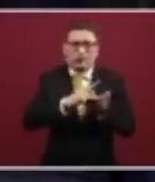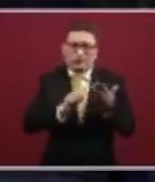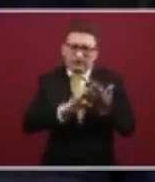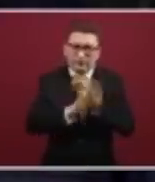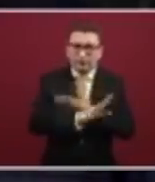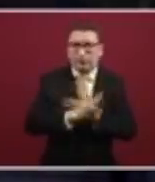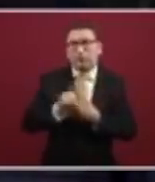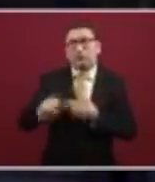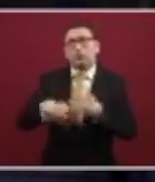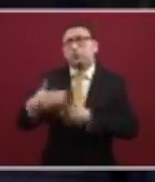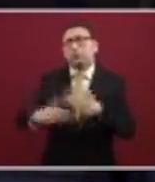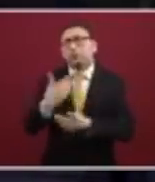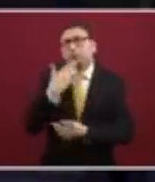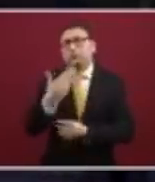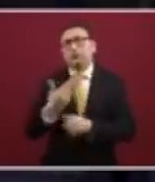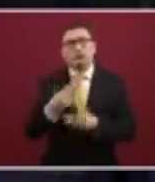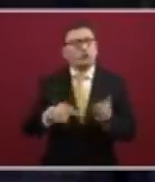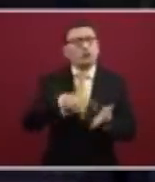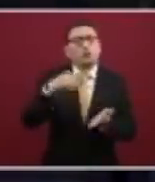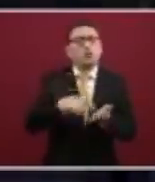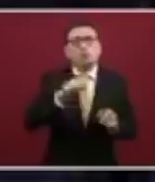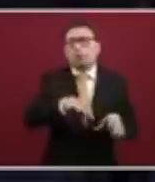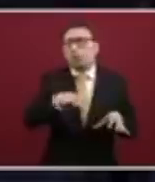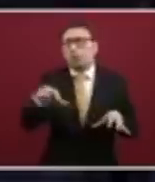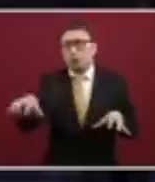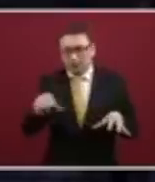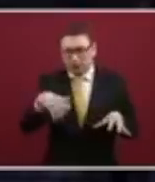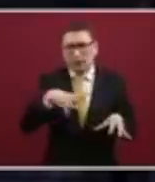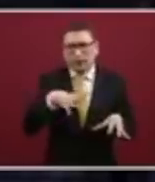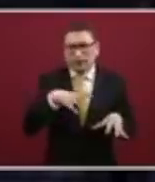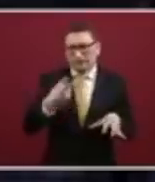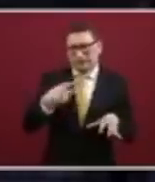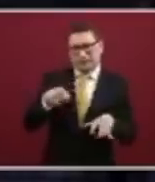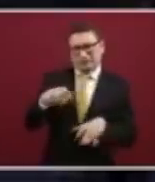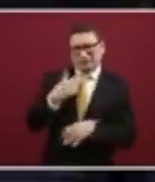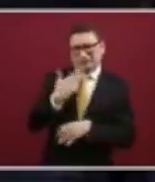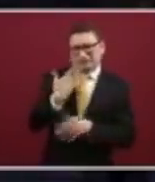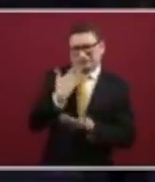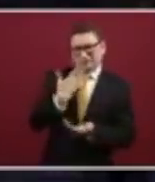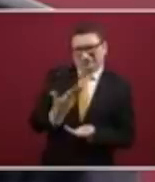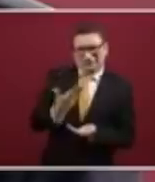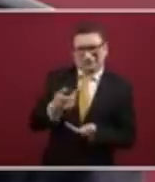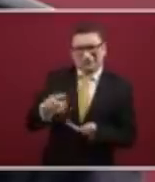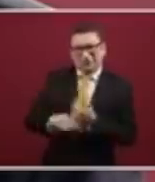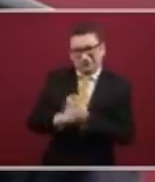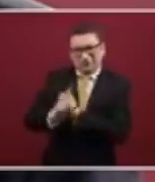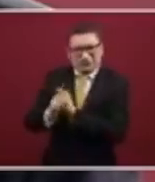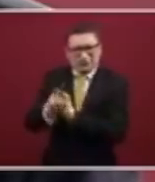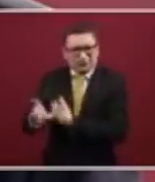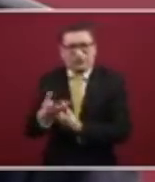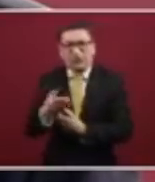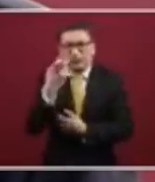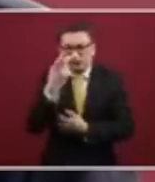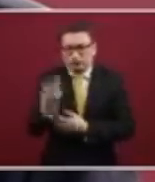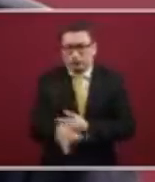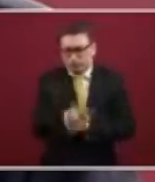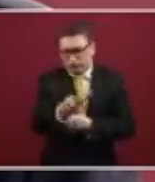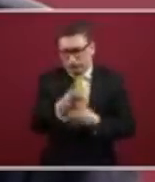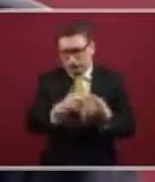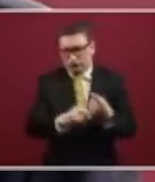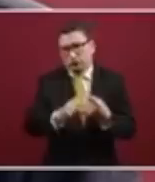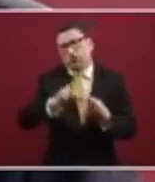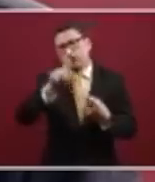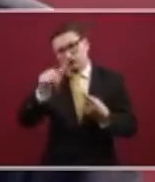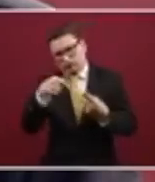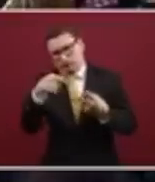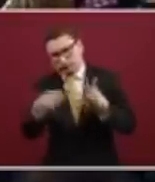buenos resultados y estos centros no se encuentran en muy buenas condiciones. Esta pregunta es para usted y después algunas más para